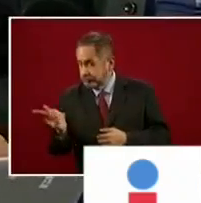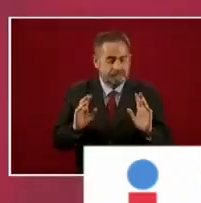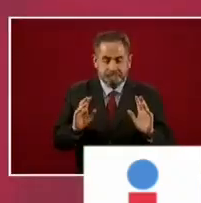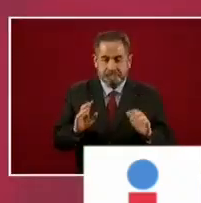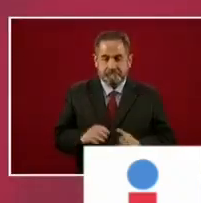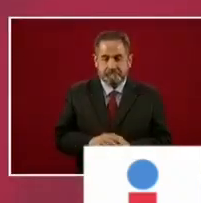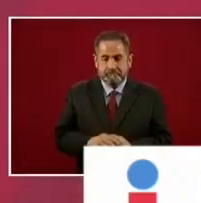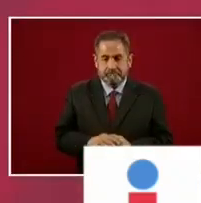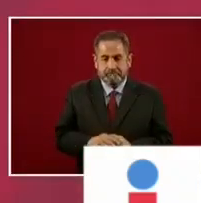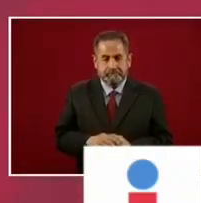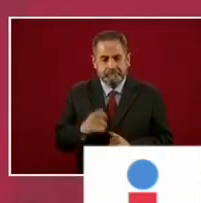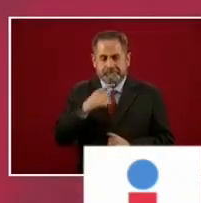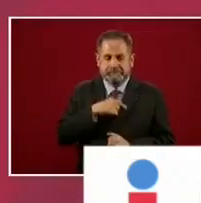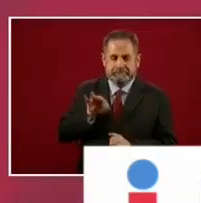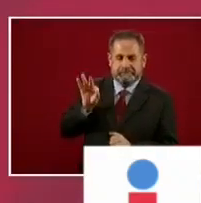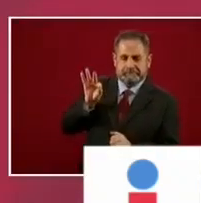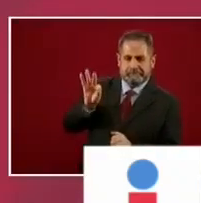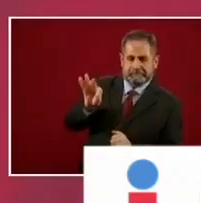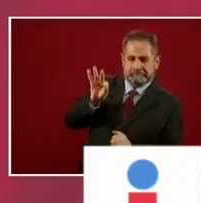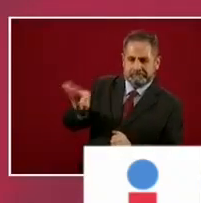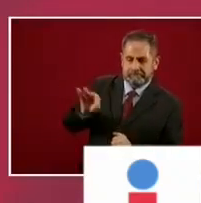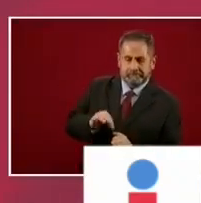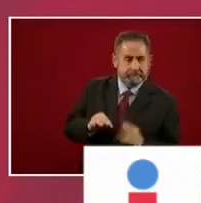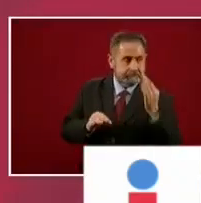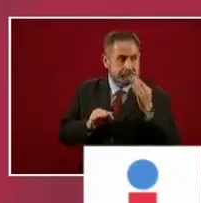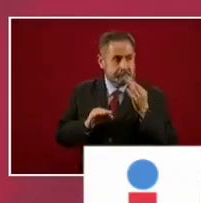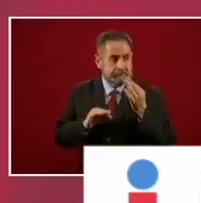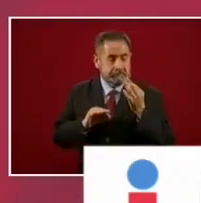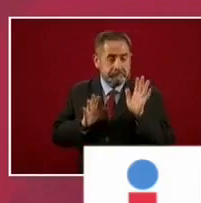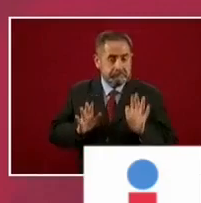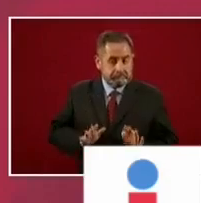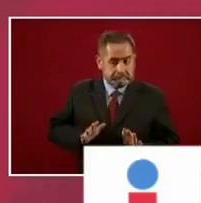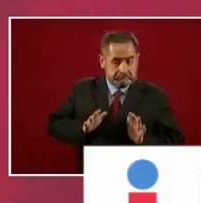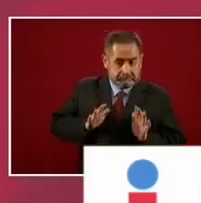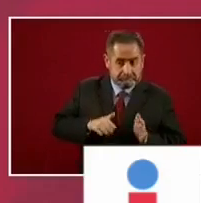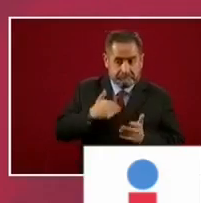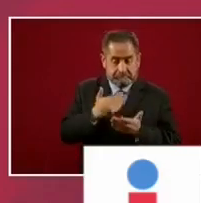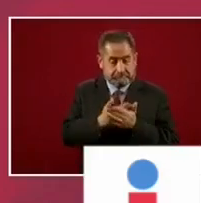cuquen, no nos vamos a enganchar.